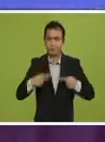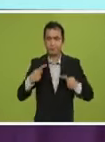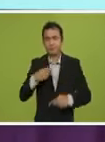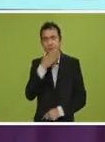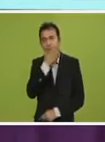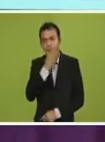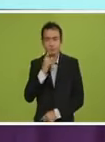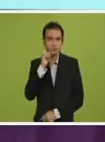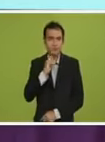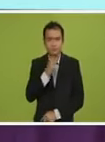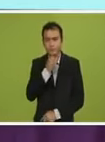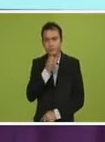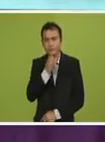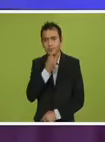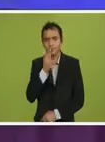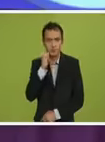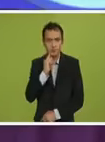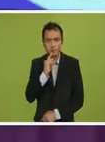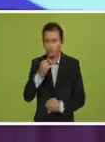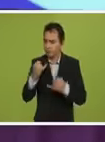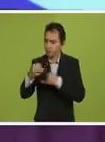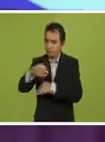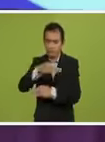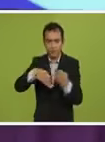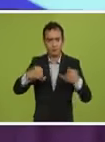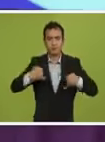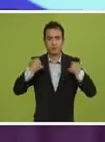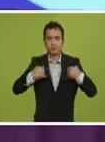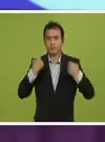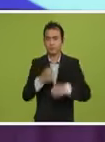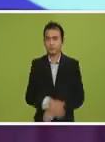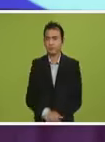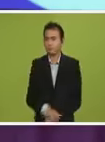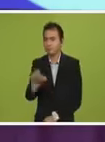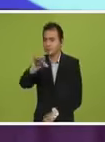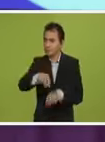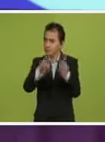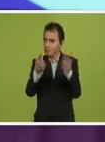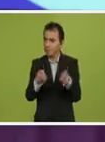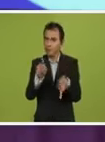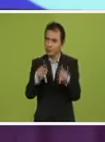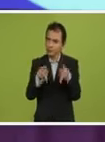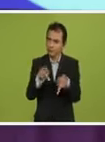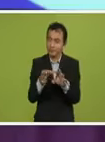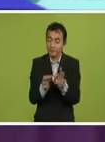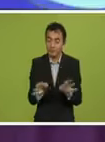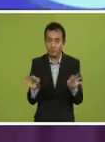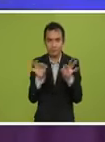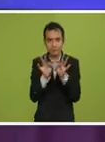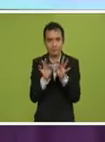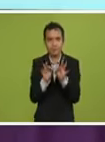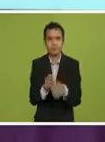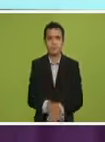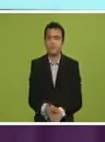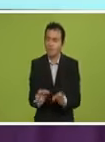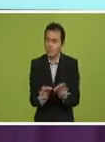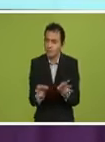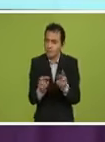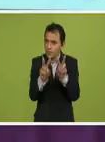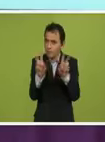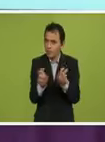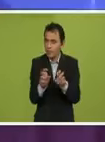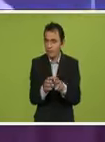mujeres, con niños, con niñas y con adolescentes. El día de hoy vamos a hablar de un tema muy importante, un tema también que ha sido parte